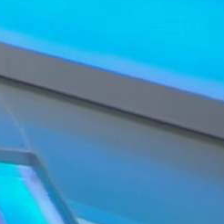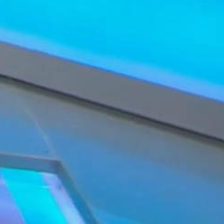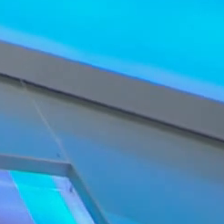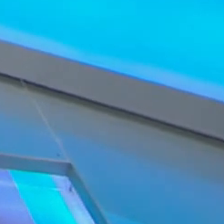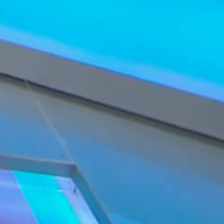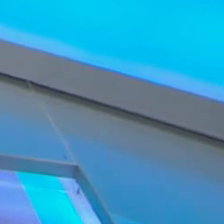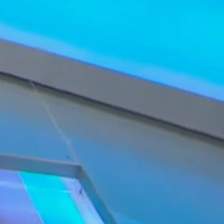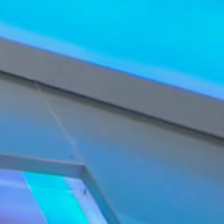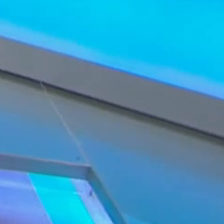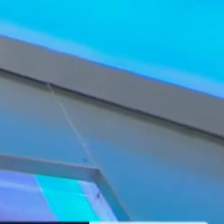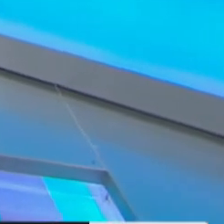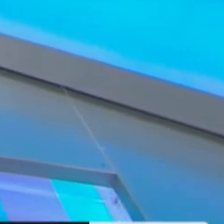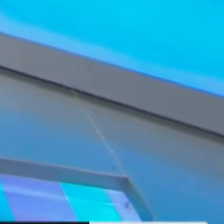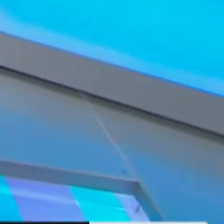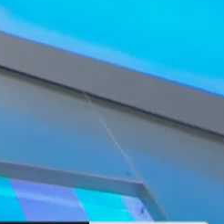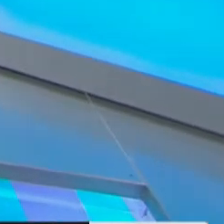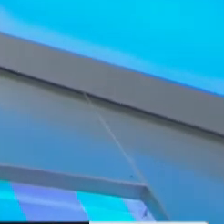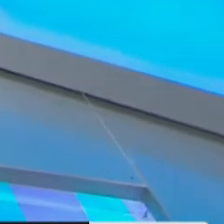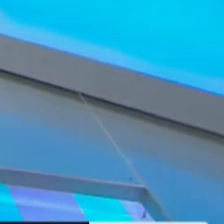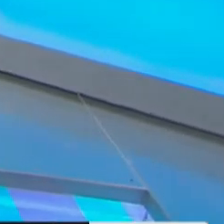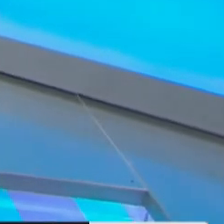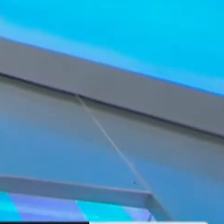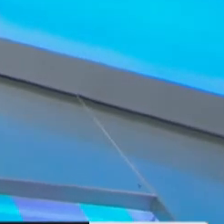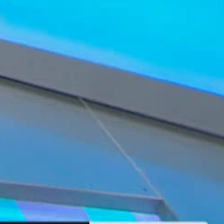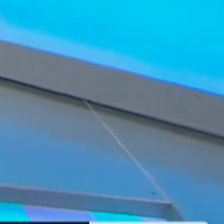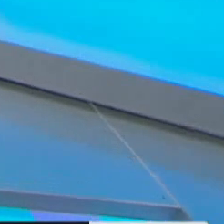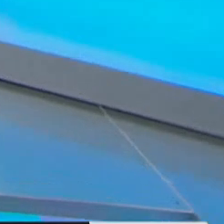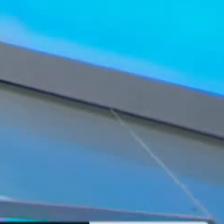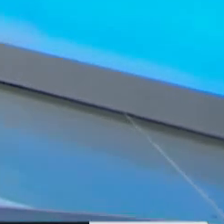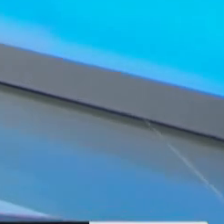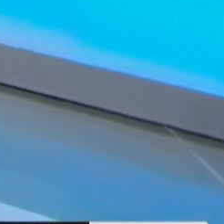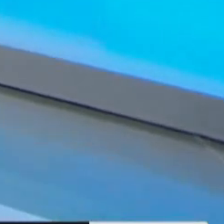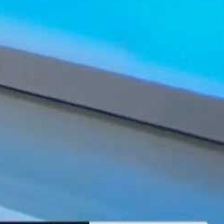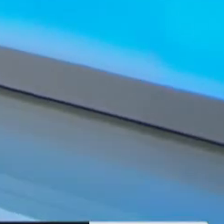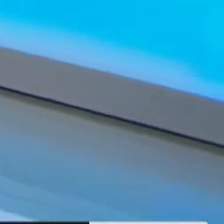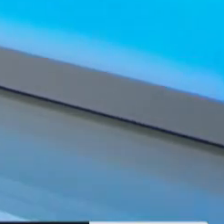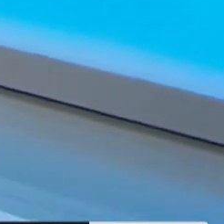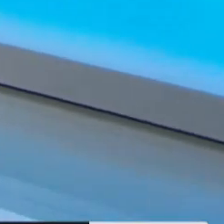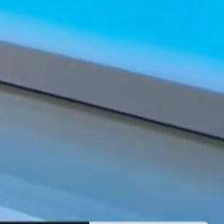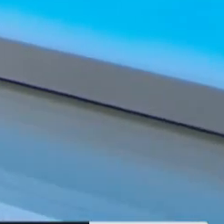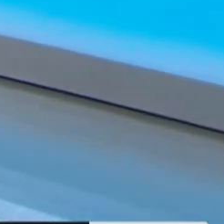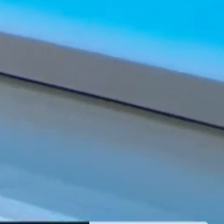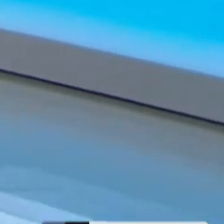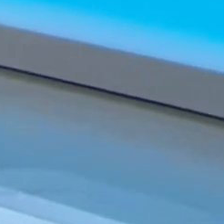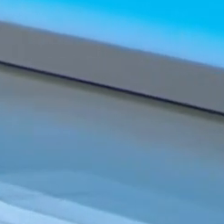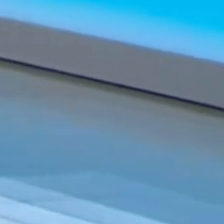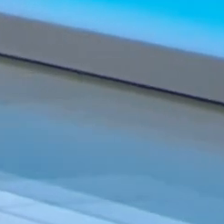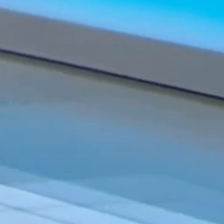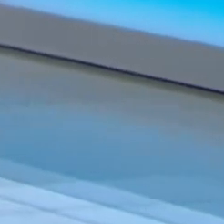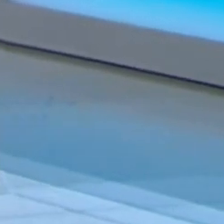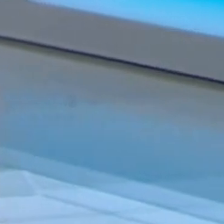Así comienza Televisión Pública Noticias, a esta cantidad de horas, esta cantidad de minutos, menos de 5 horas, de las nuevas restricciones a partir de un